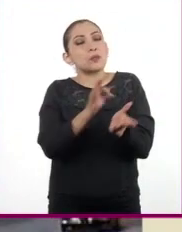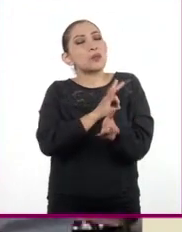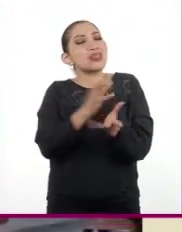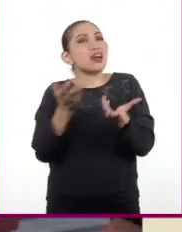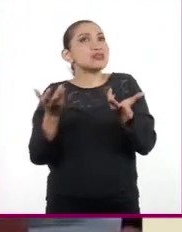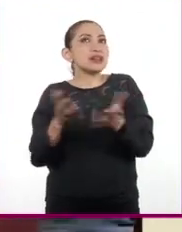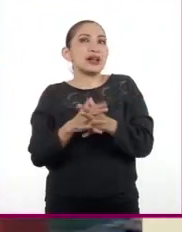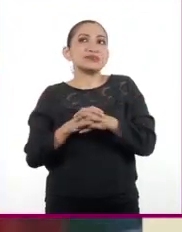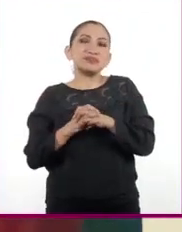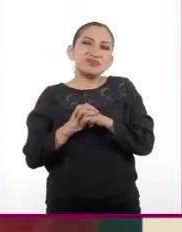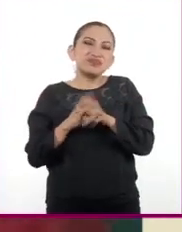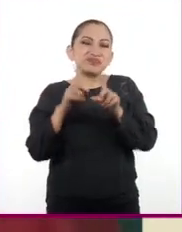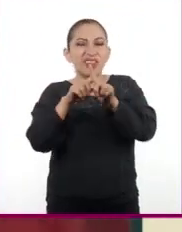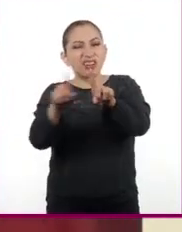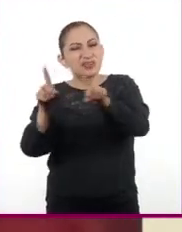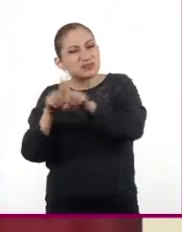generar